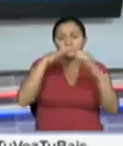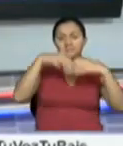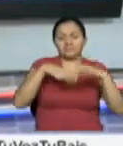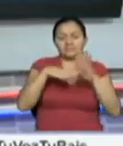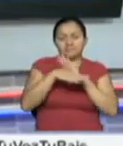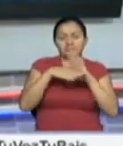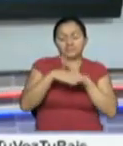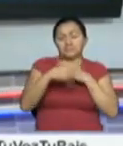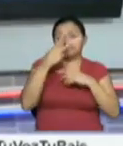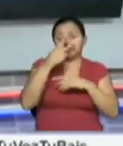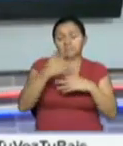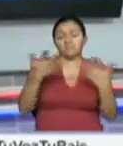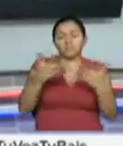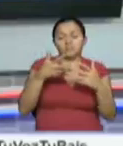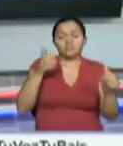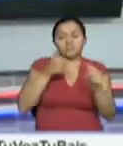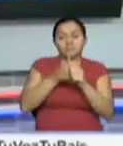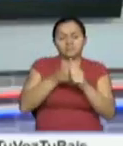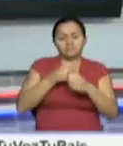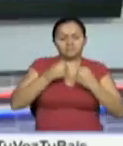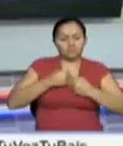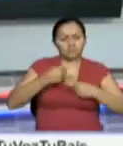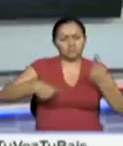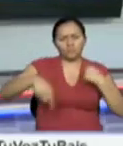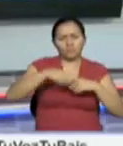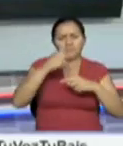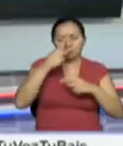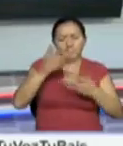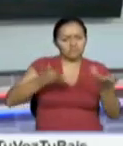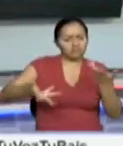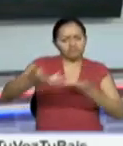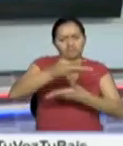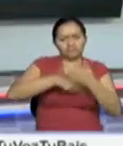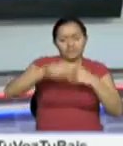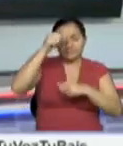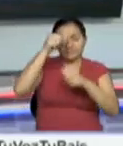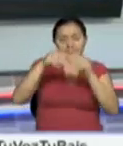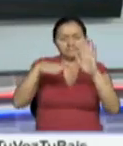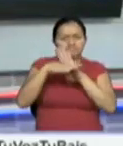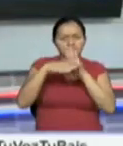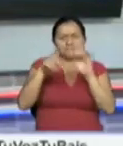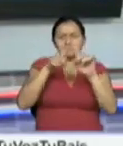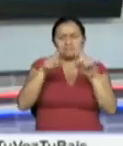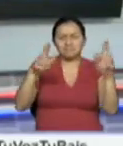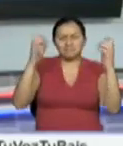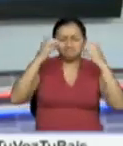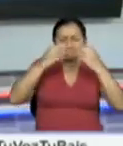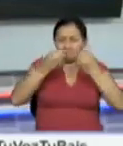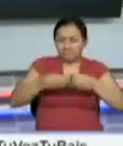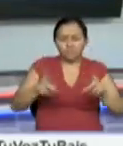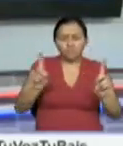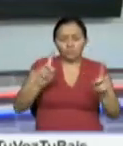bancario. Muy cercanos al poder, construyeron un escenario en donde la banca nunca perdiera,